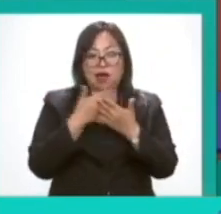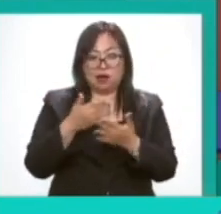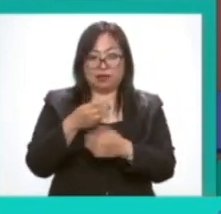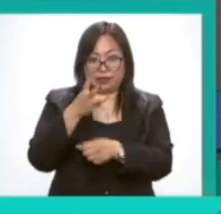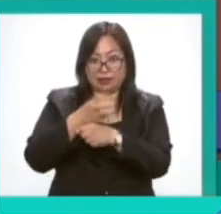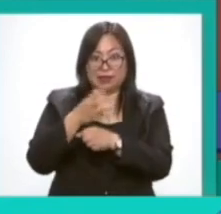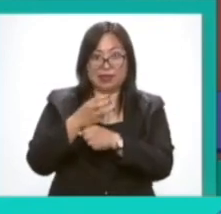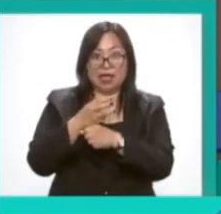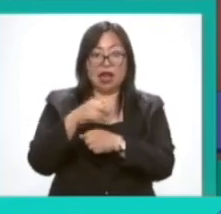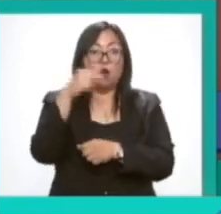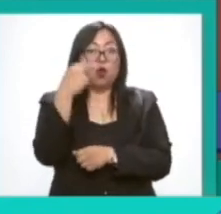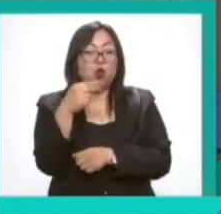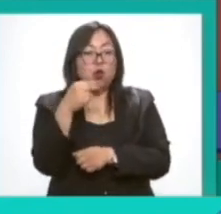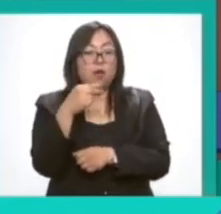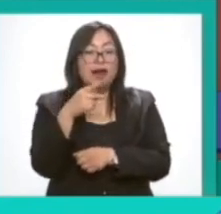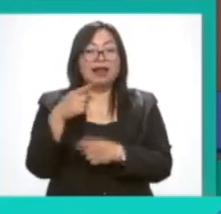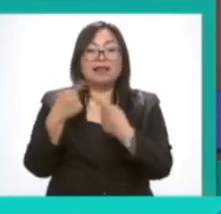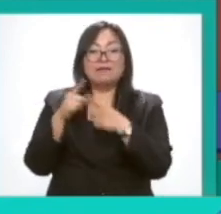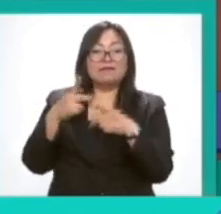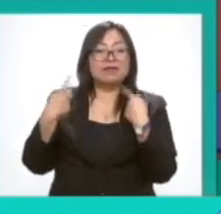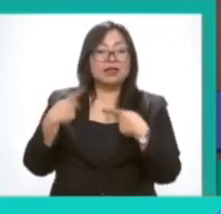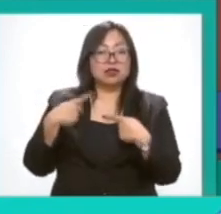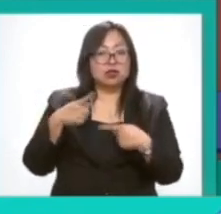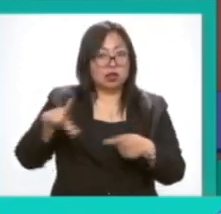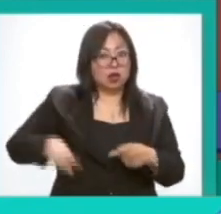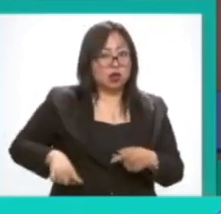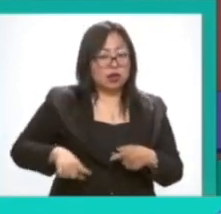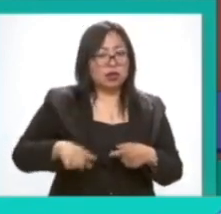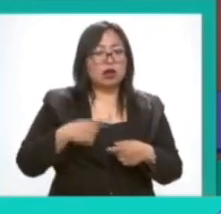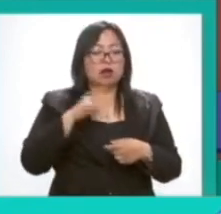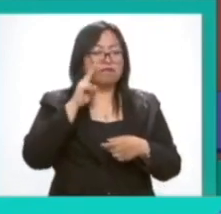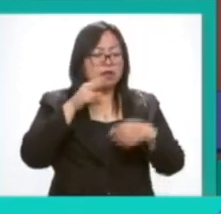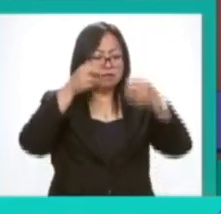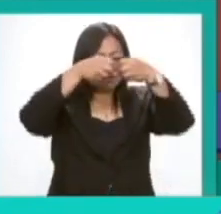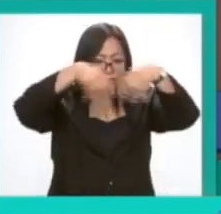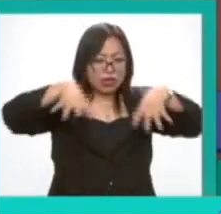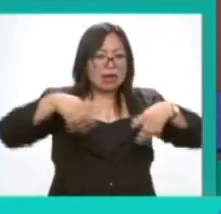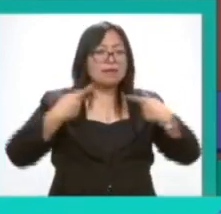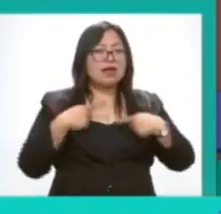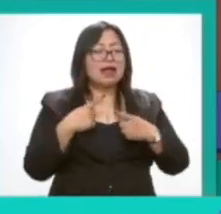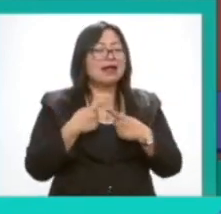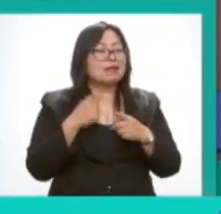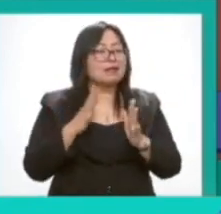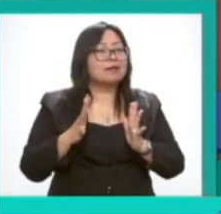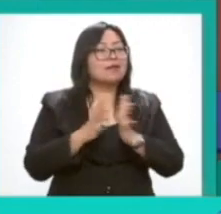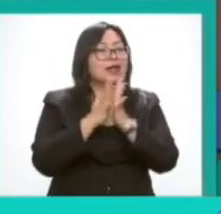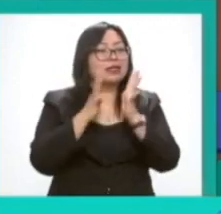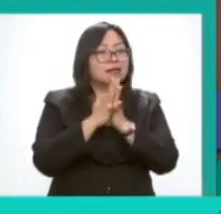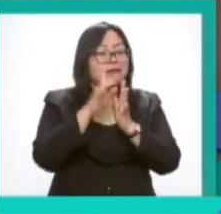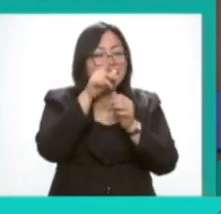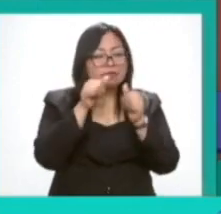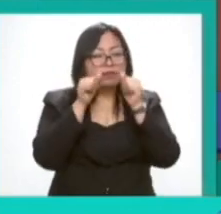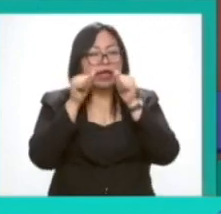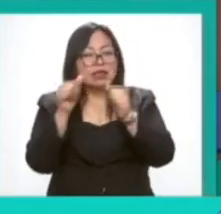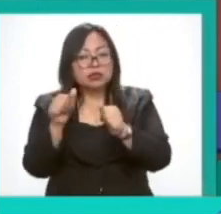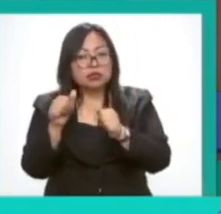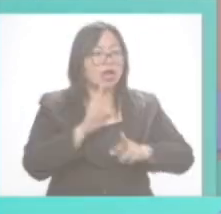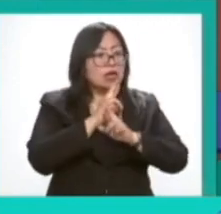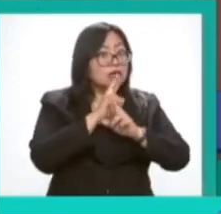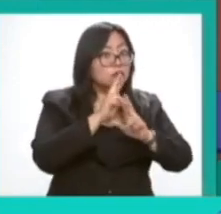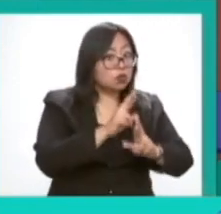públicos y puestos que conforme al organigrama ostentan los agentes que participaron en la atención de estos